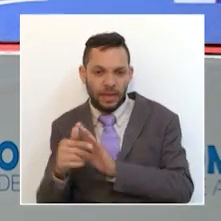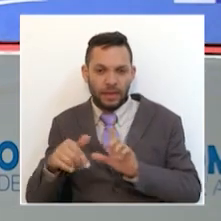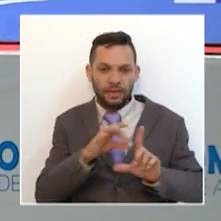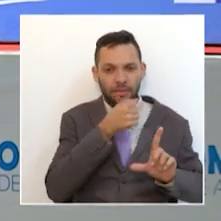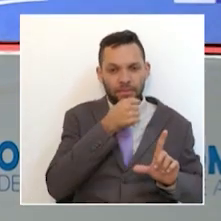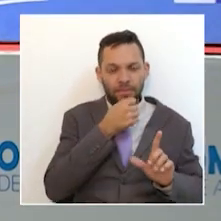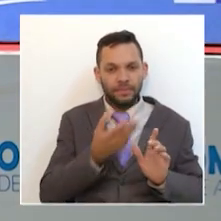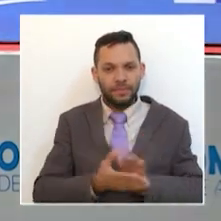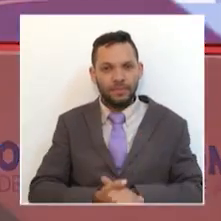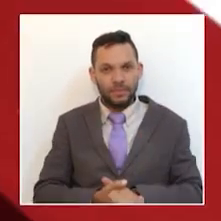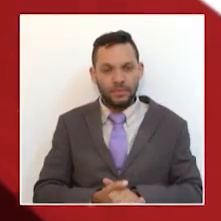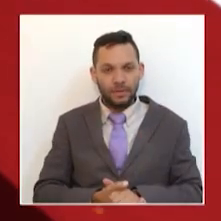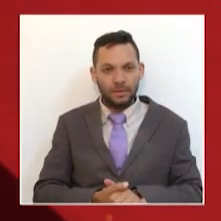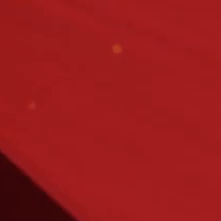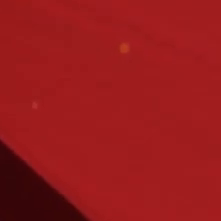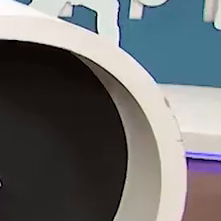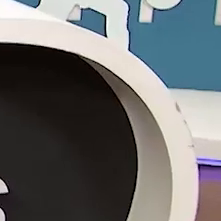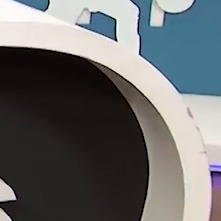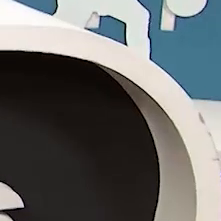Telecafé Noticias.